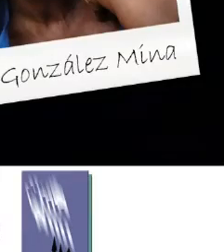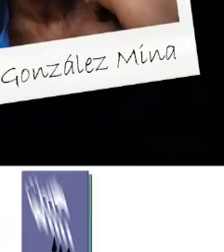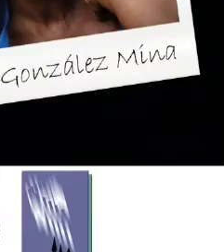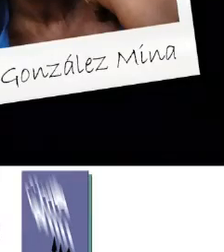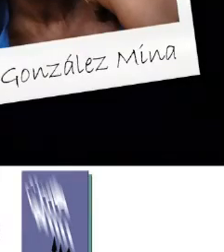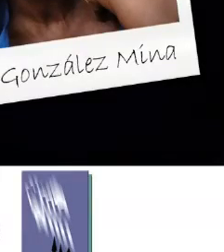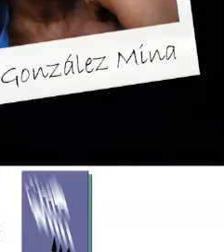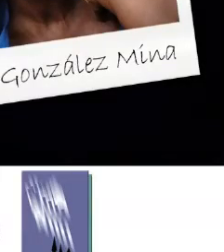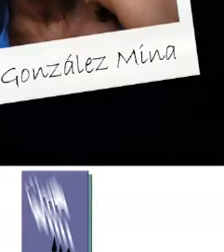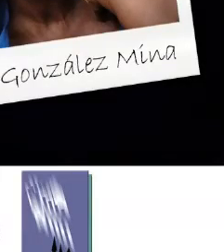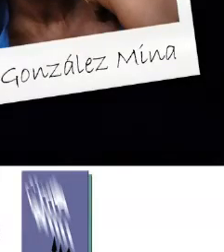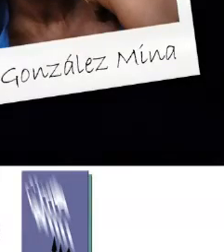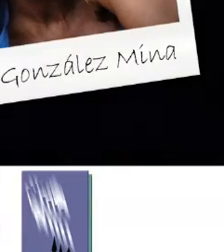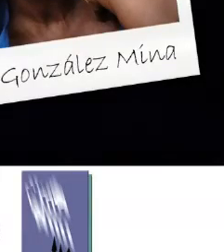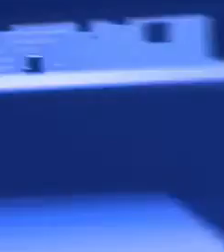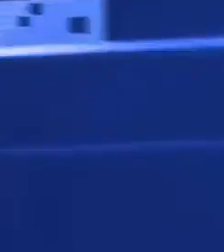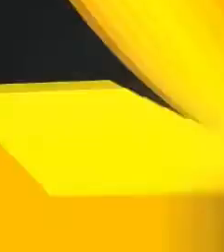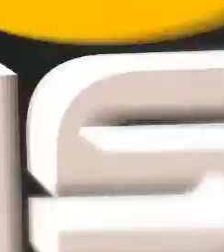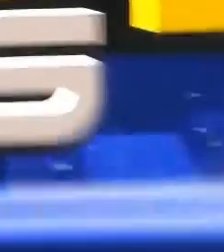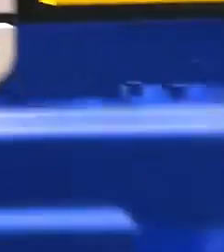Colombia.